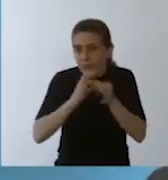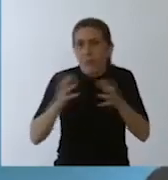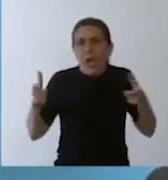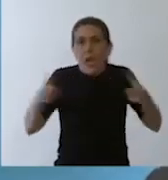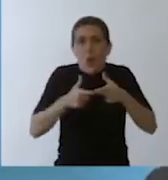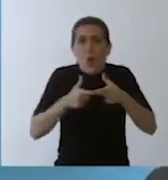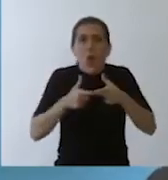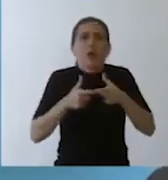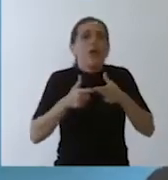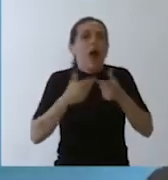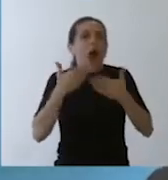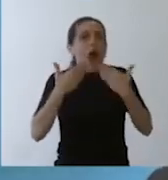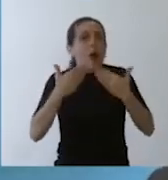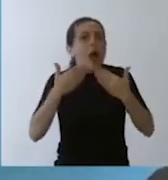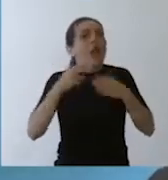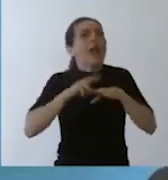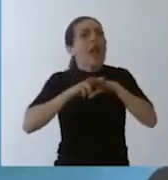estas